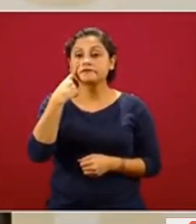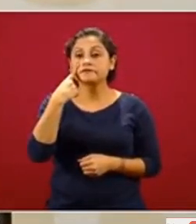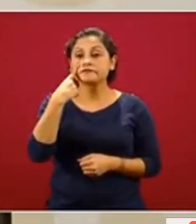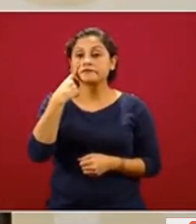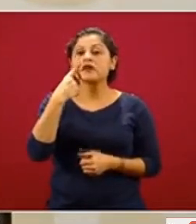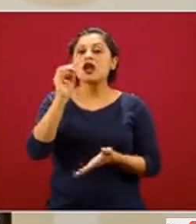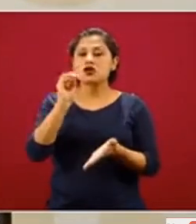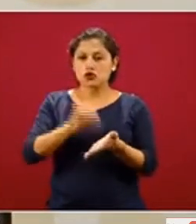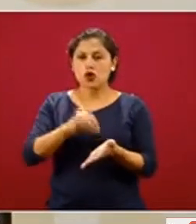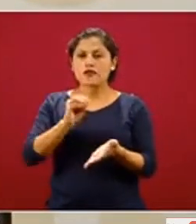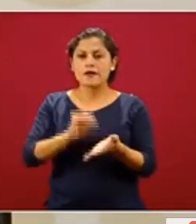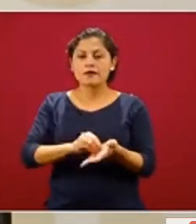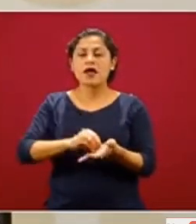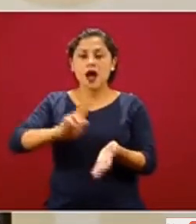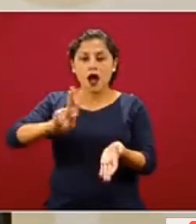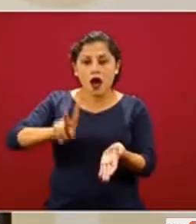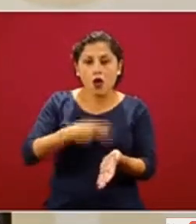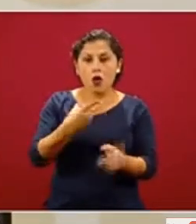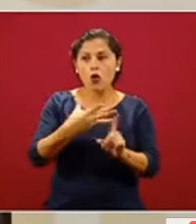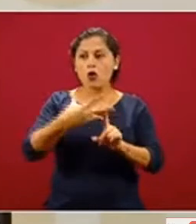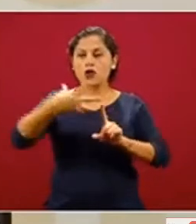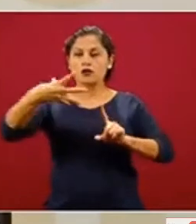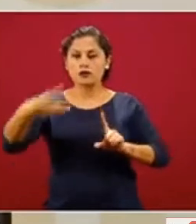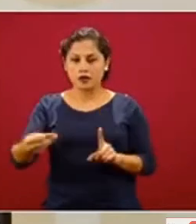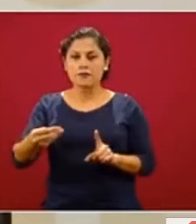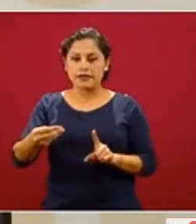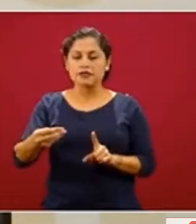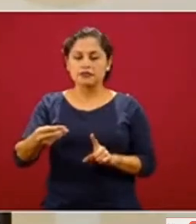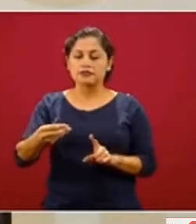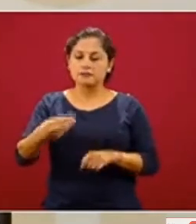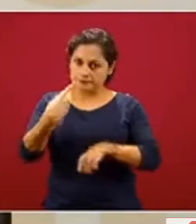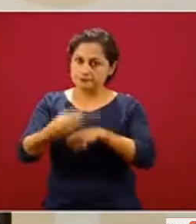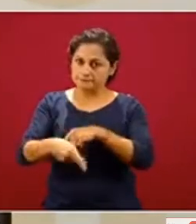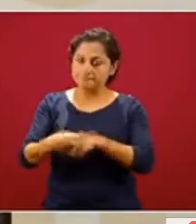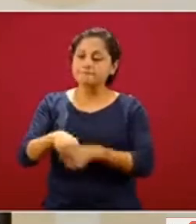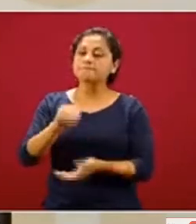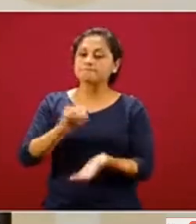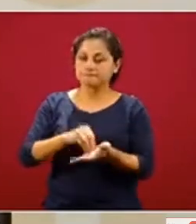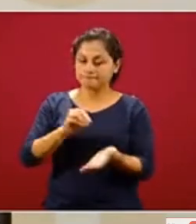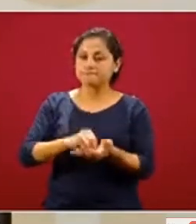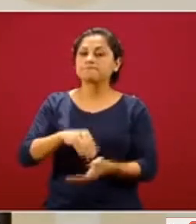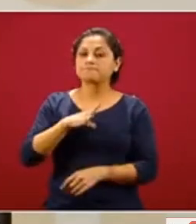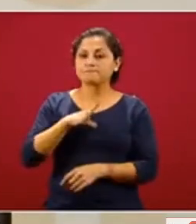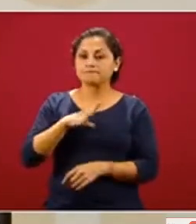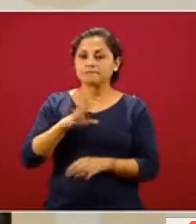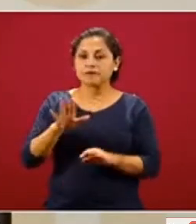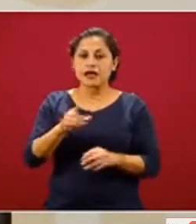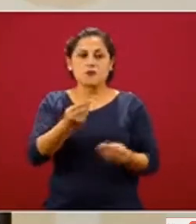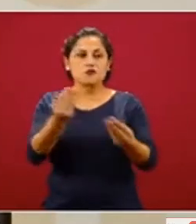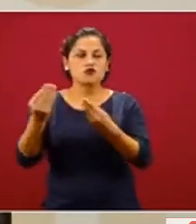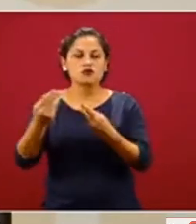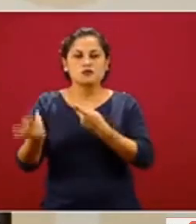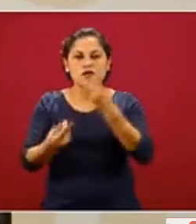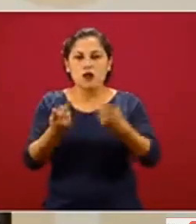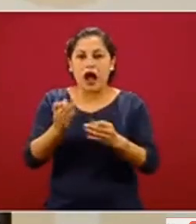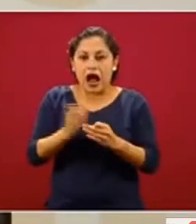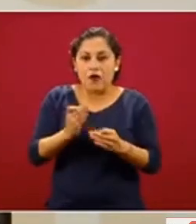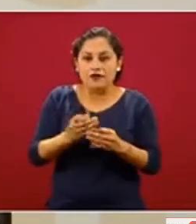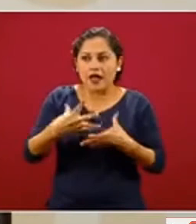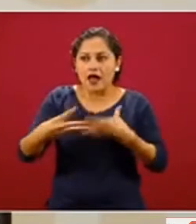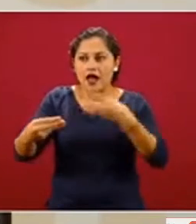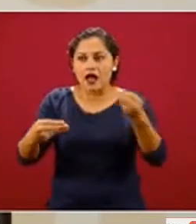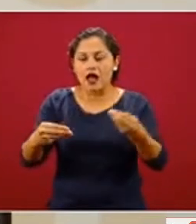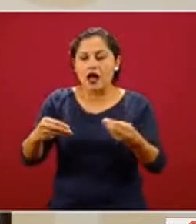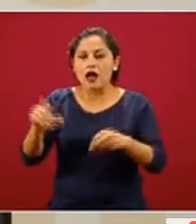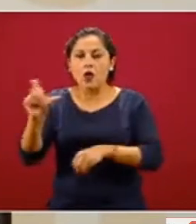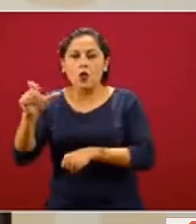rebrote, y algunas personas se han inquietado cuando usamos la palabra rebrote, porque dicen, si estamos ahorita en la epidemia, ¿dónde está el rebrote? Bueno, cuando venga el descenso,